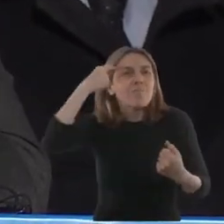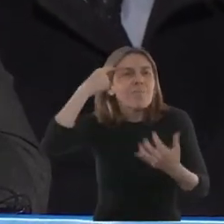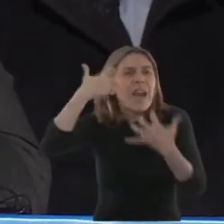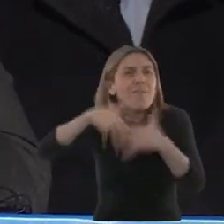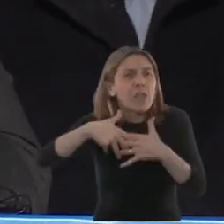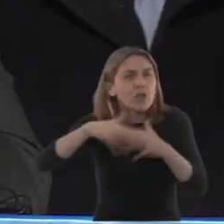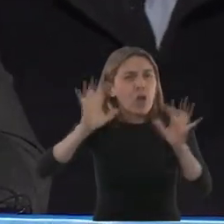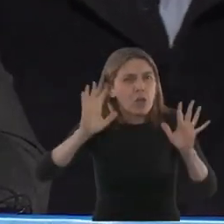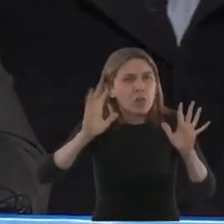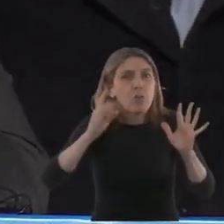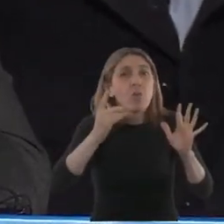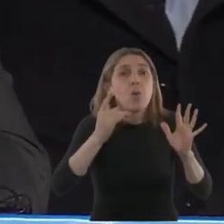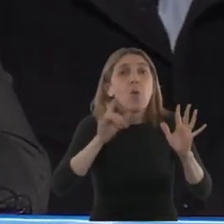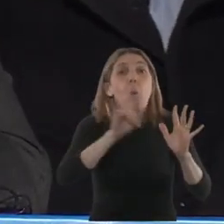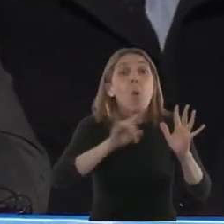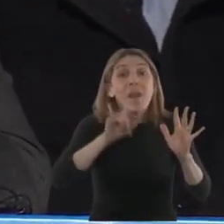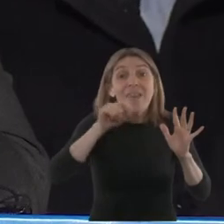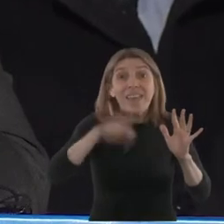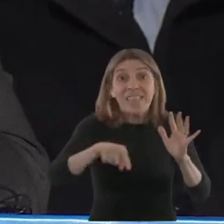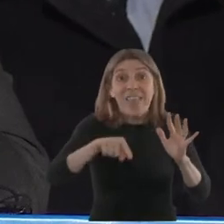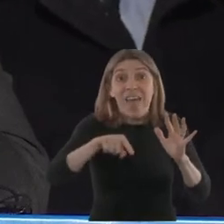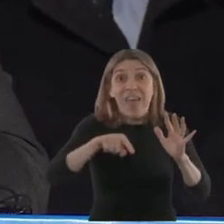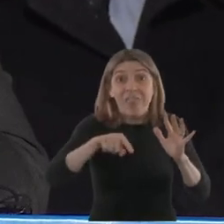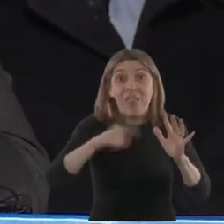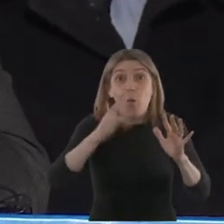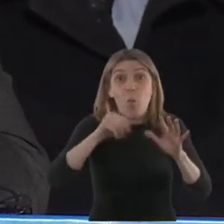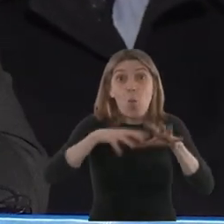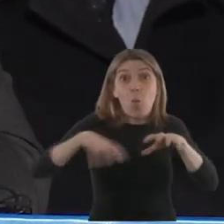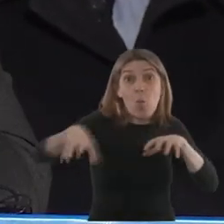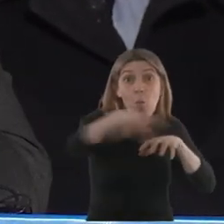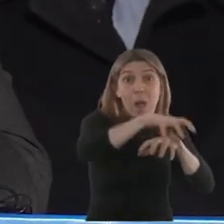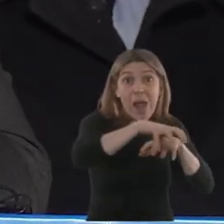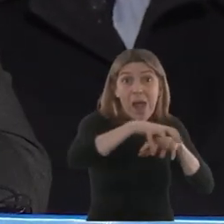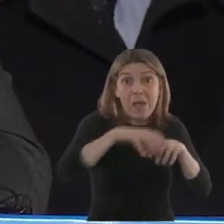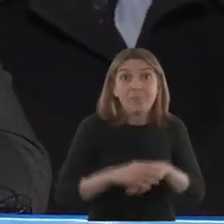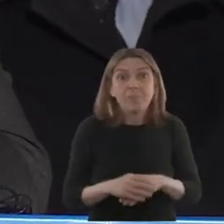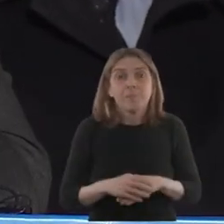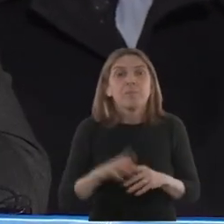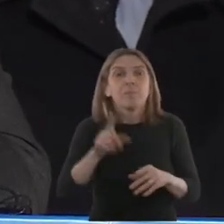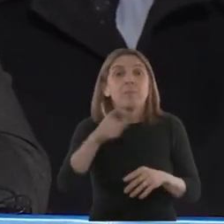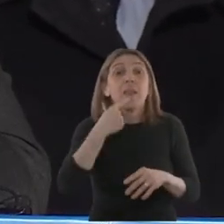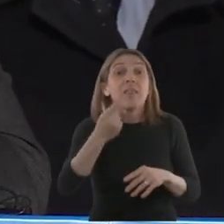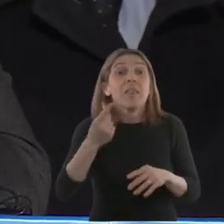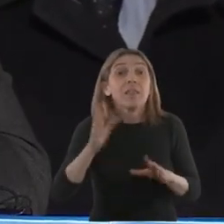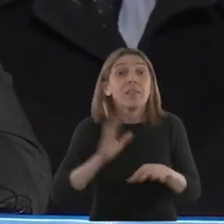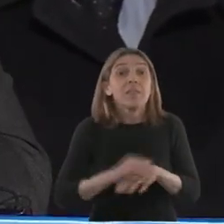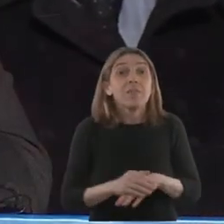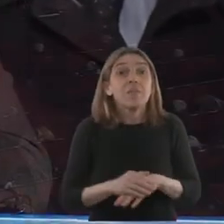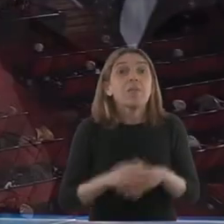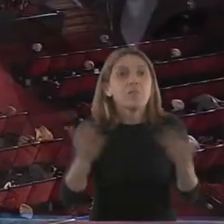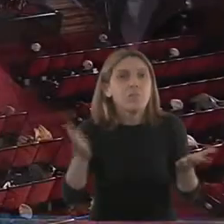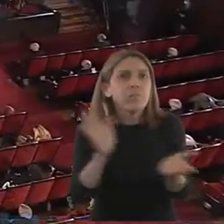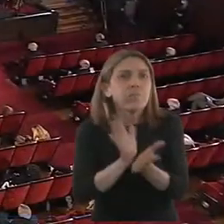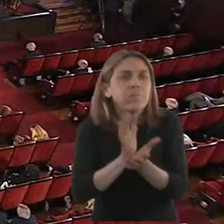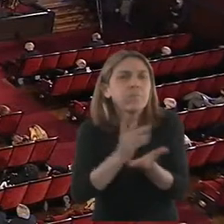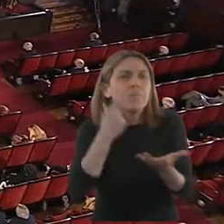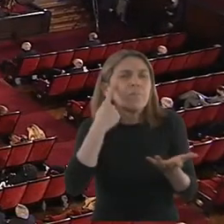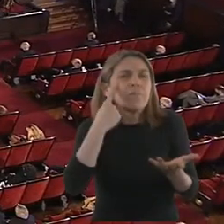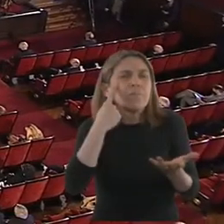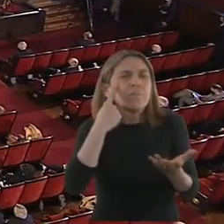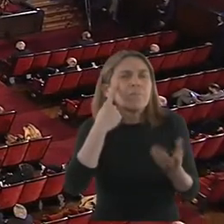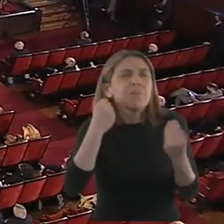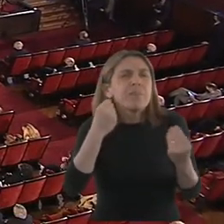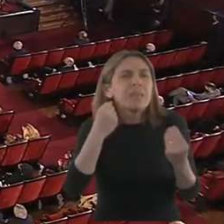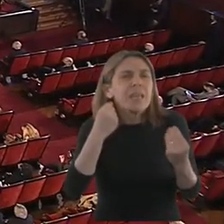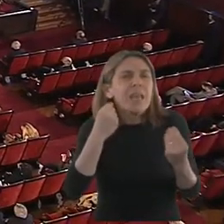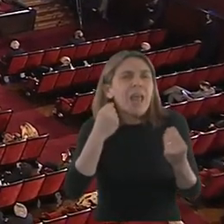Universidad que necesariamente está mirando las necesidades de su